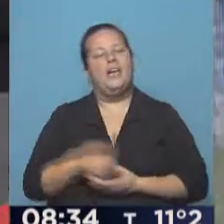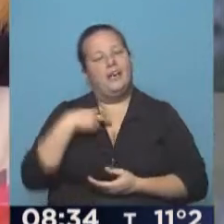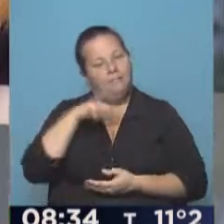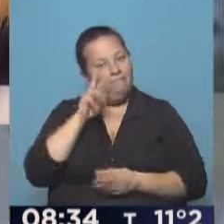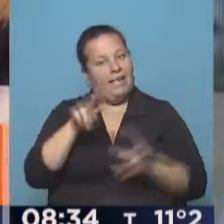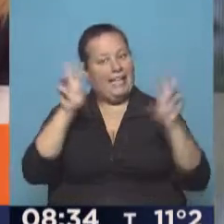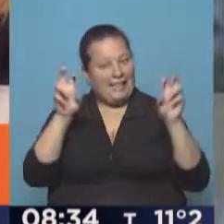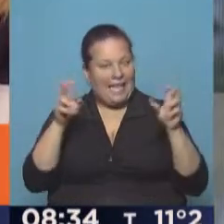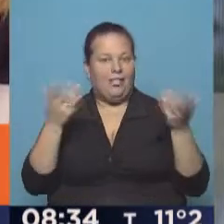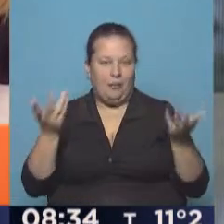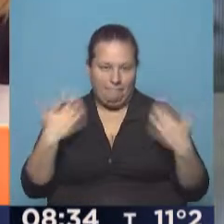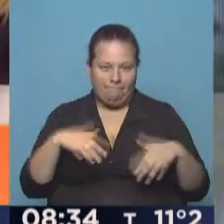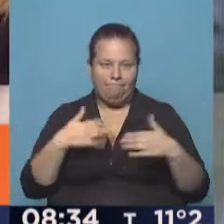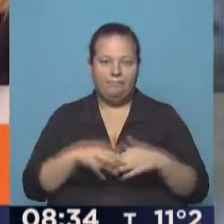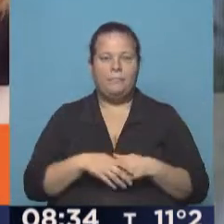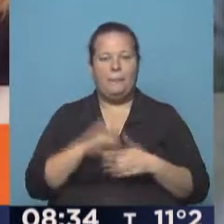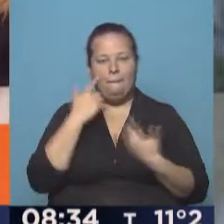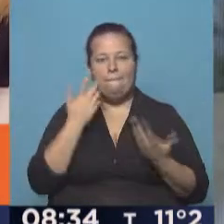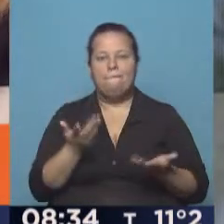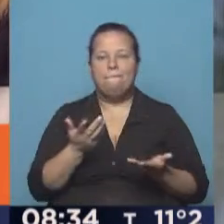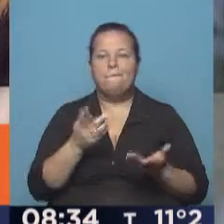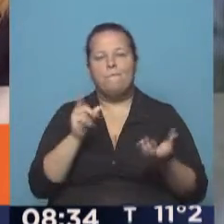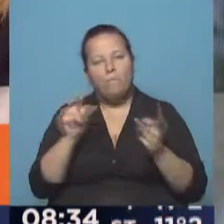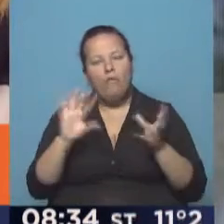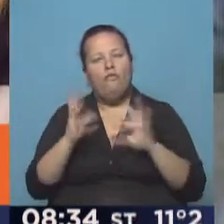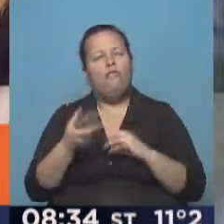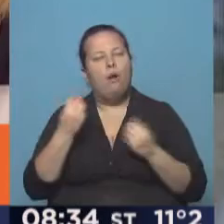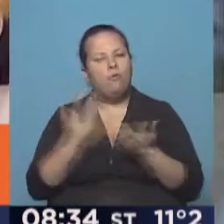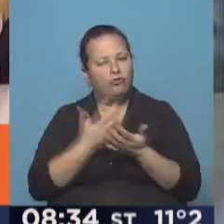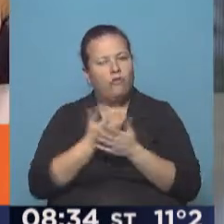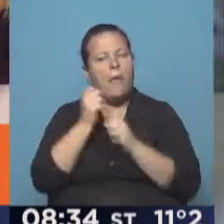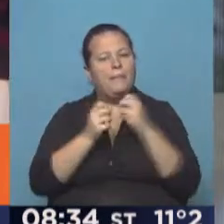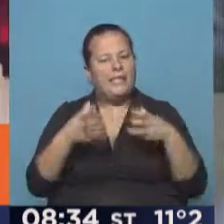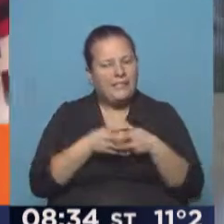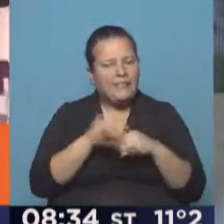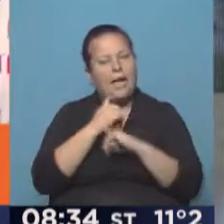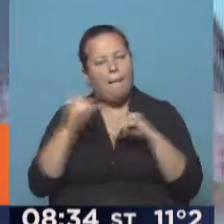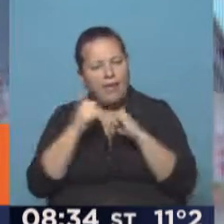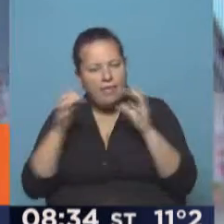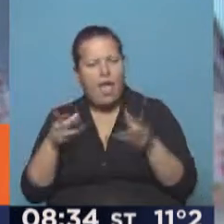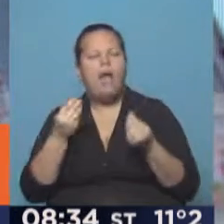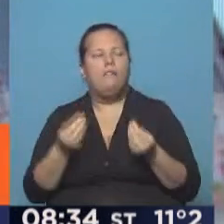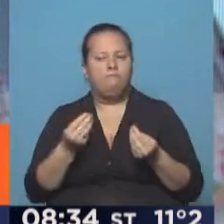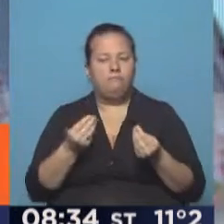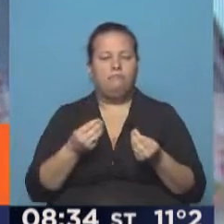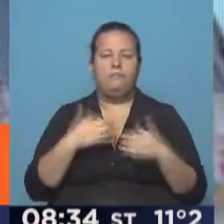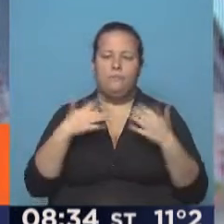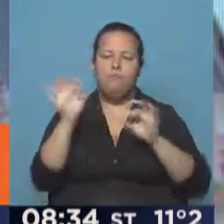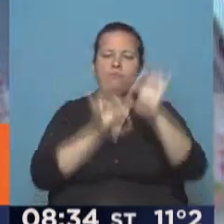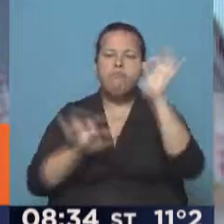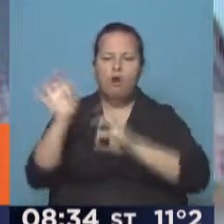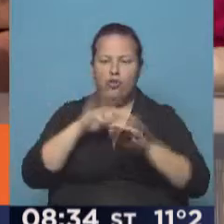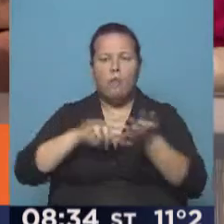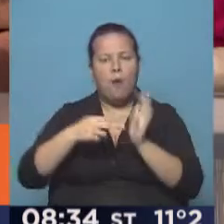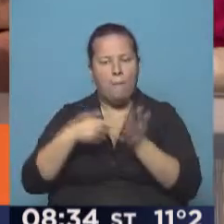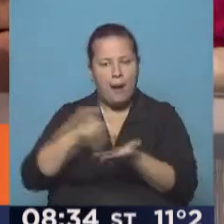título que lógicamente demuestra en parte lo que están viviendo las pequeñas y medianas empresas. Tiene que ver con un gran porcentaje con